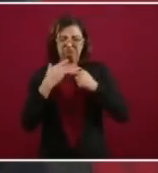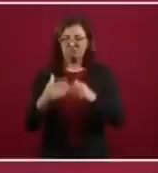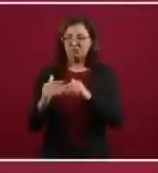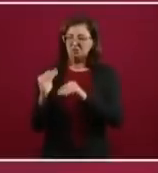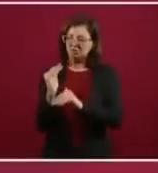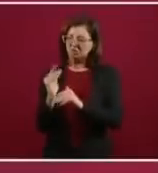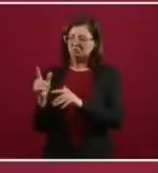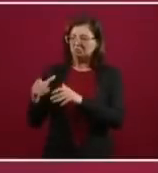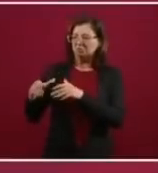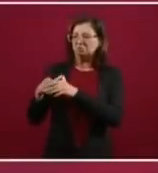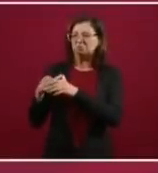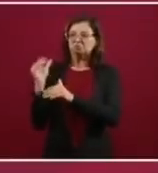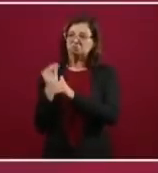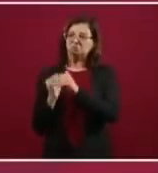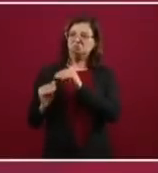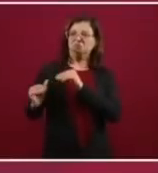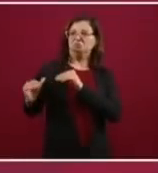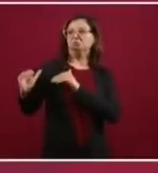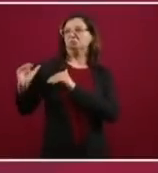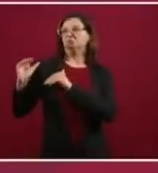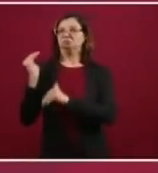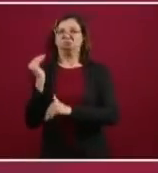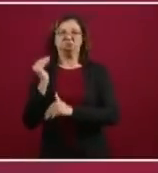clasistas, racistas.